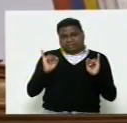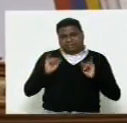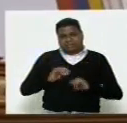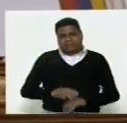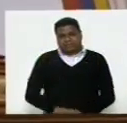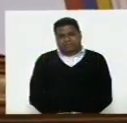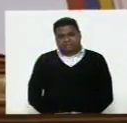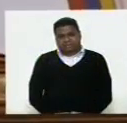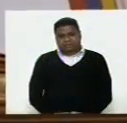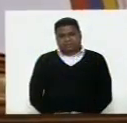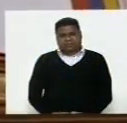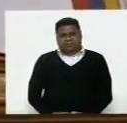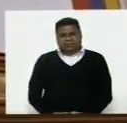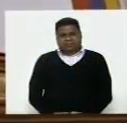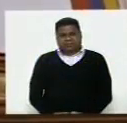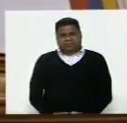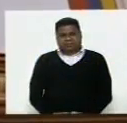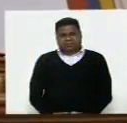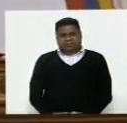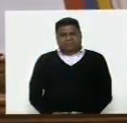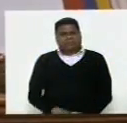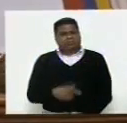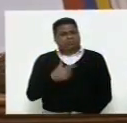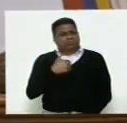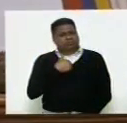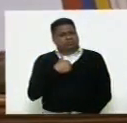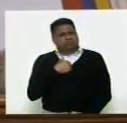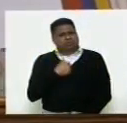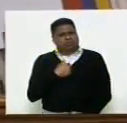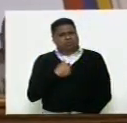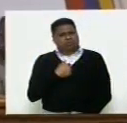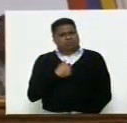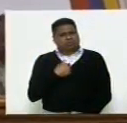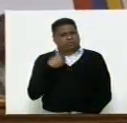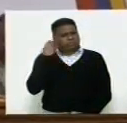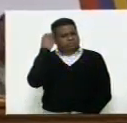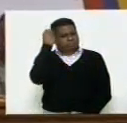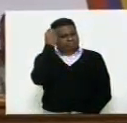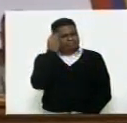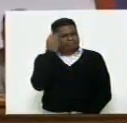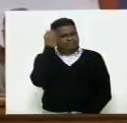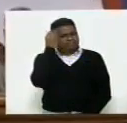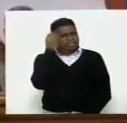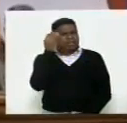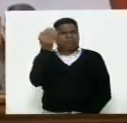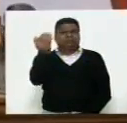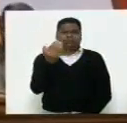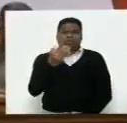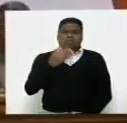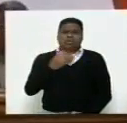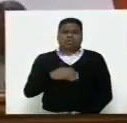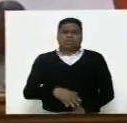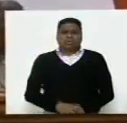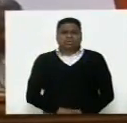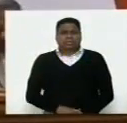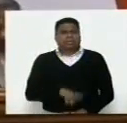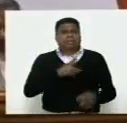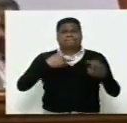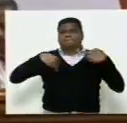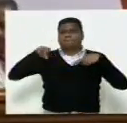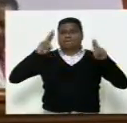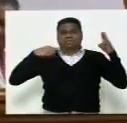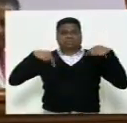No hay. Yo recorro el país, ahora que vine Trujillo, allá estaba en